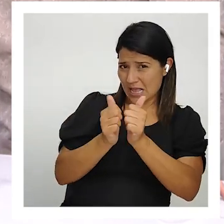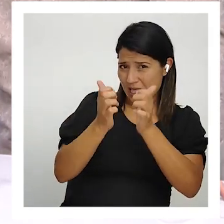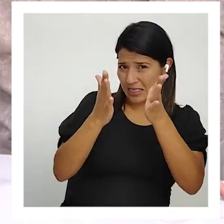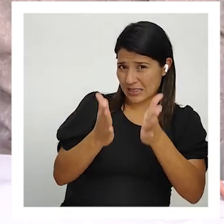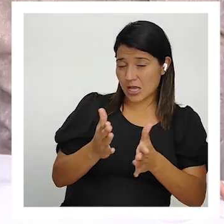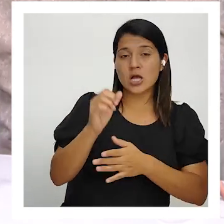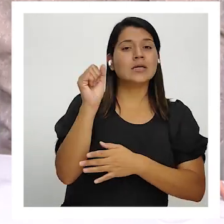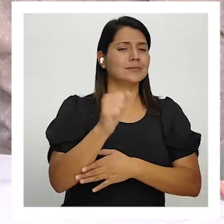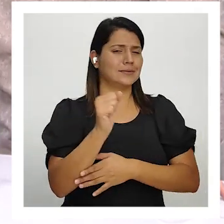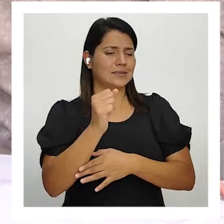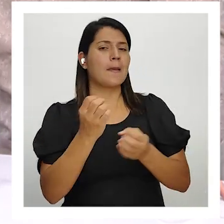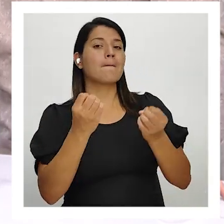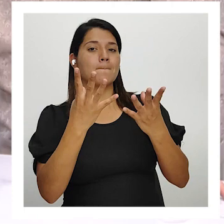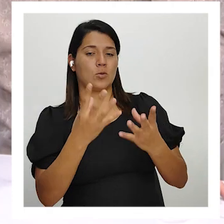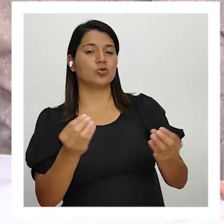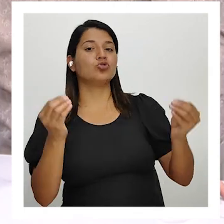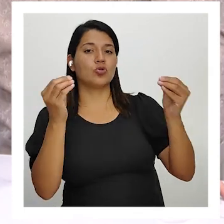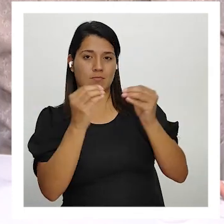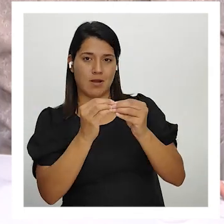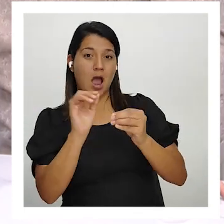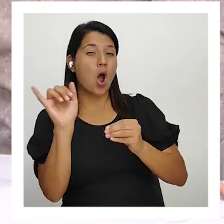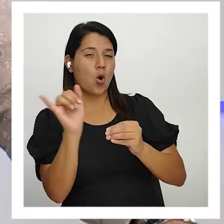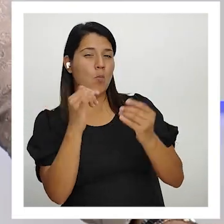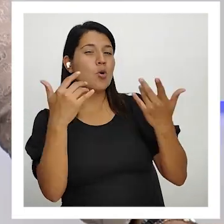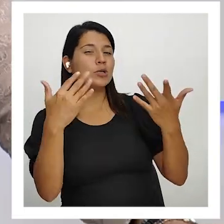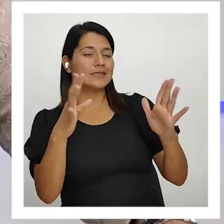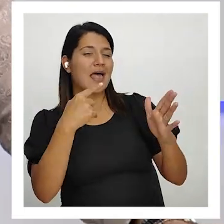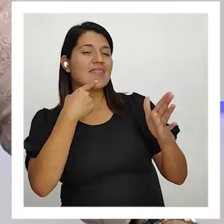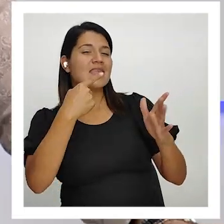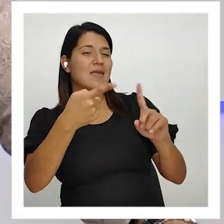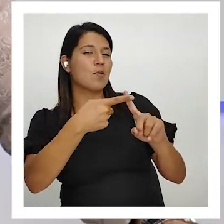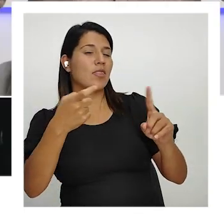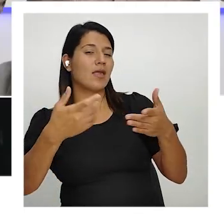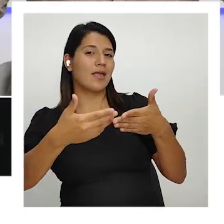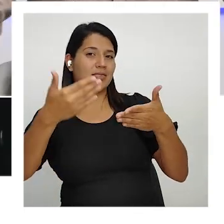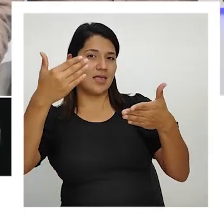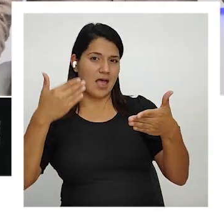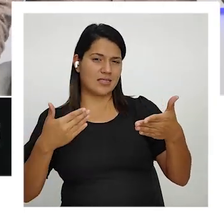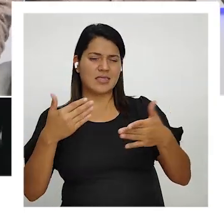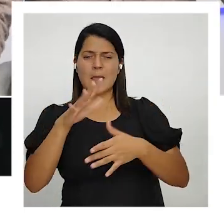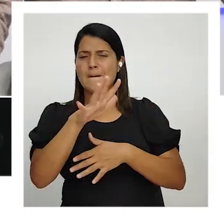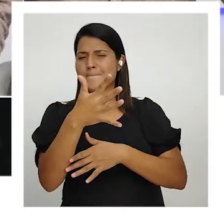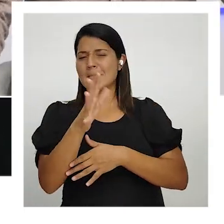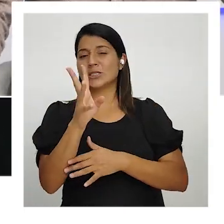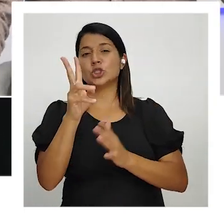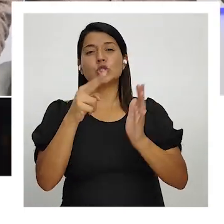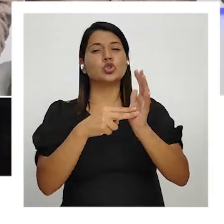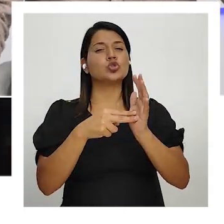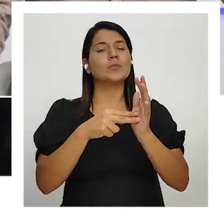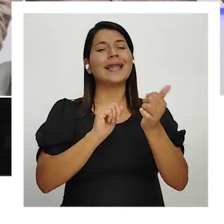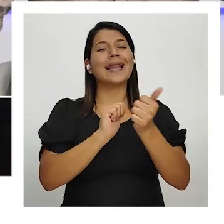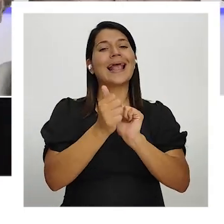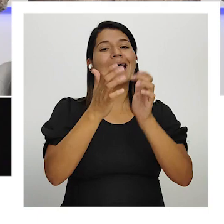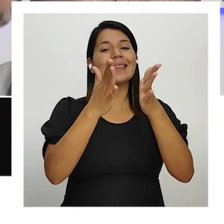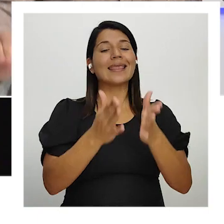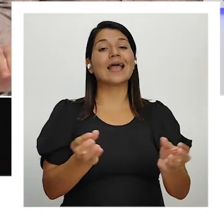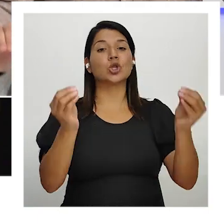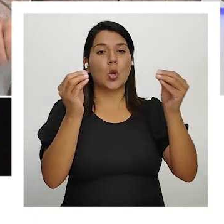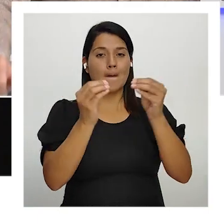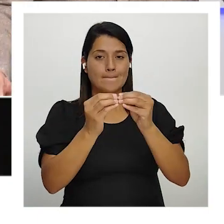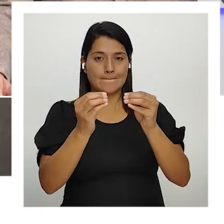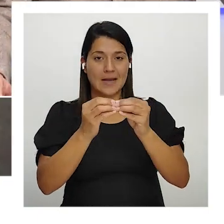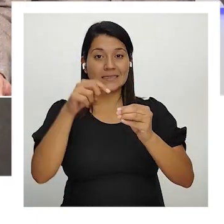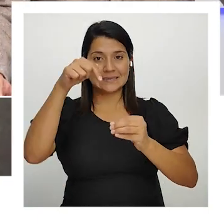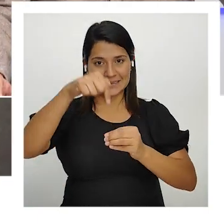anticipamos, como lo previmos. Más o menos unas 2.000 candidaturas más es las que se están presentando. Bajó un poquito